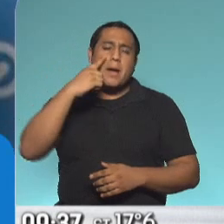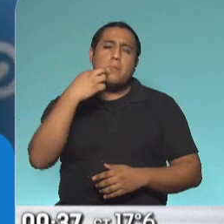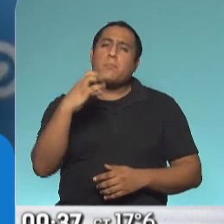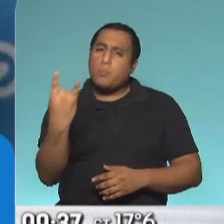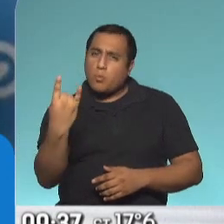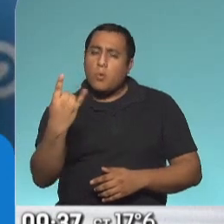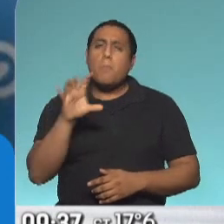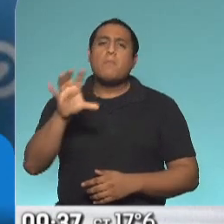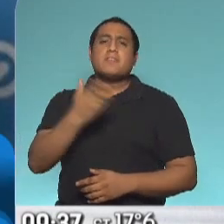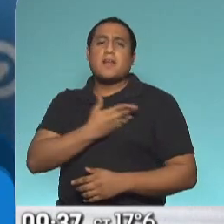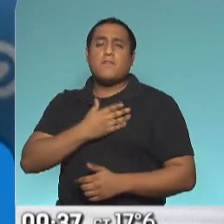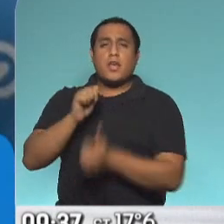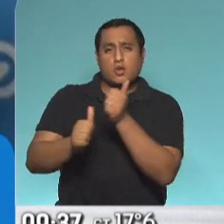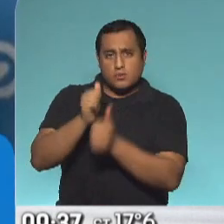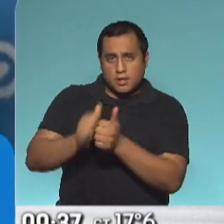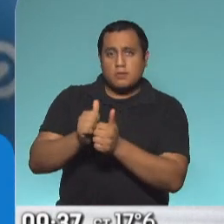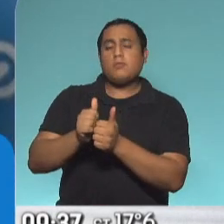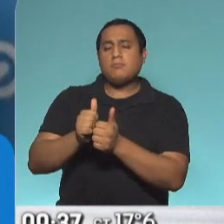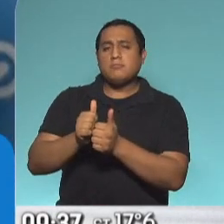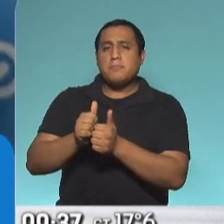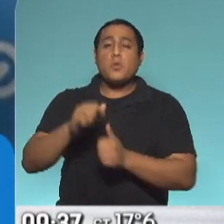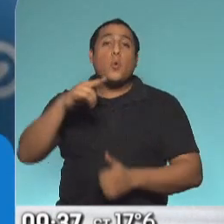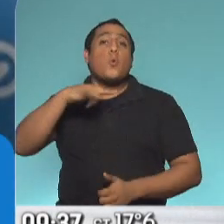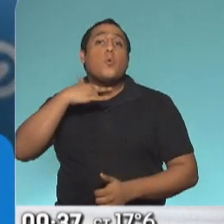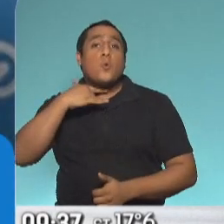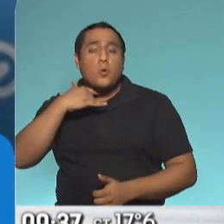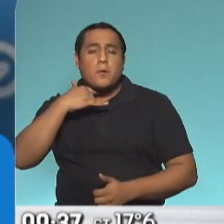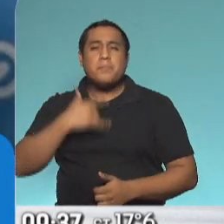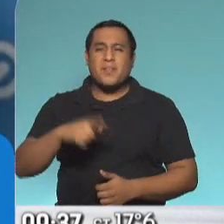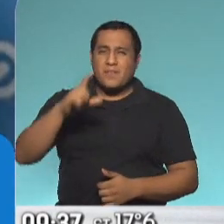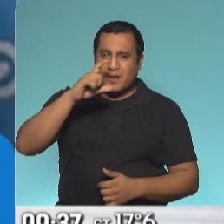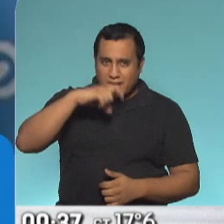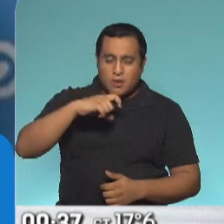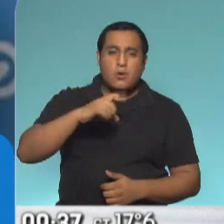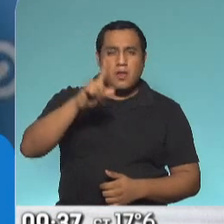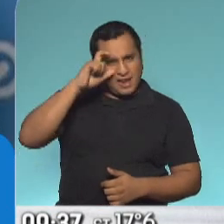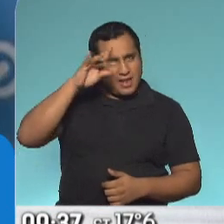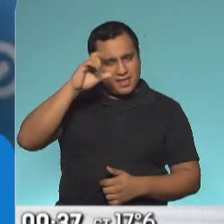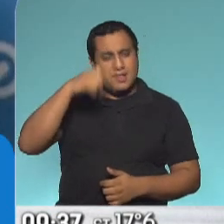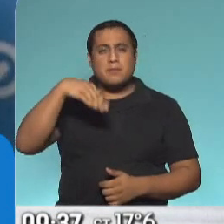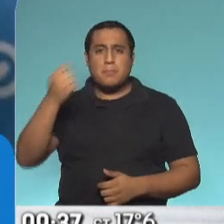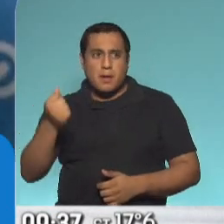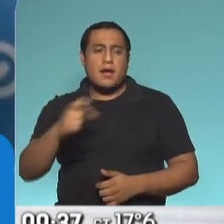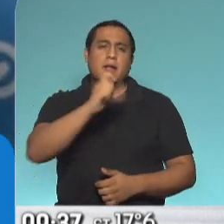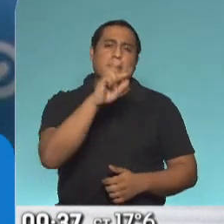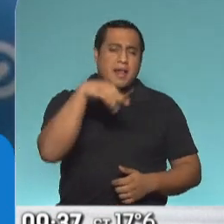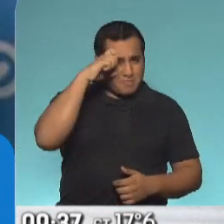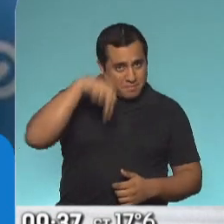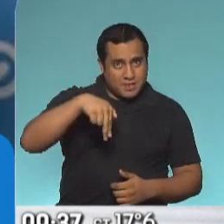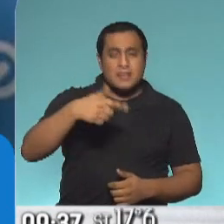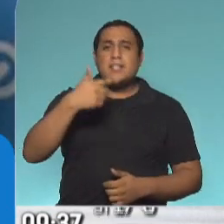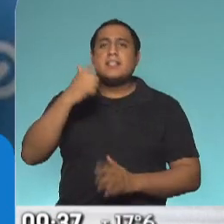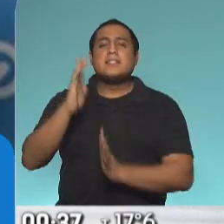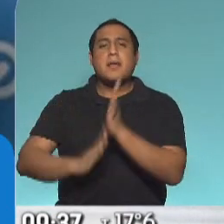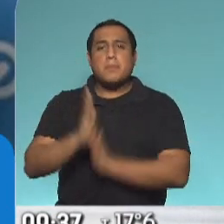santa fe en rosario y el gran rosario en jujuy el manuel belgrano ledesma el carmen y san pedro en la